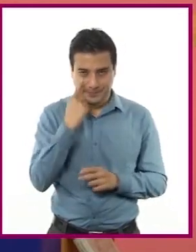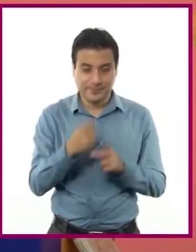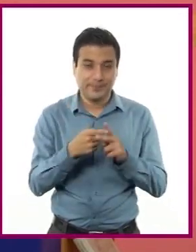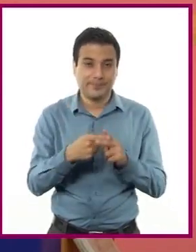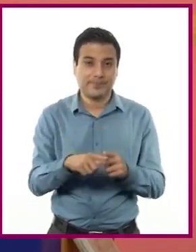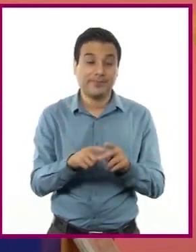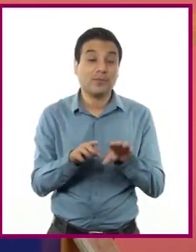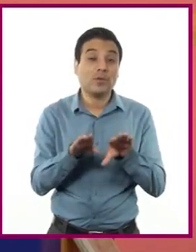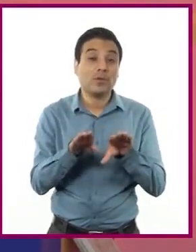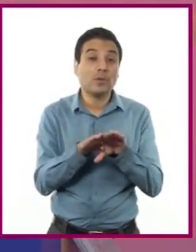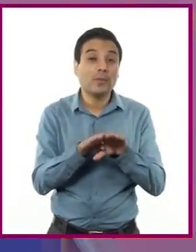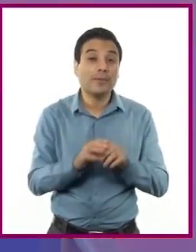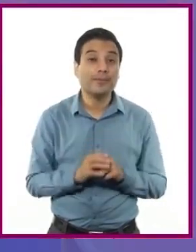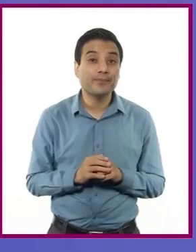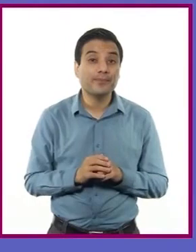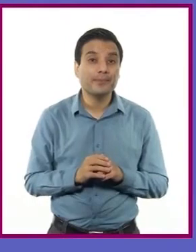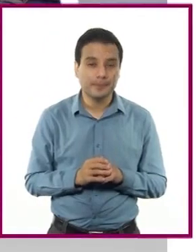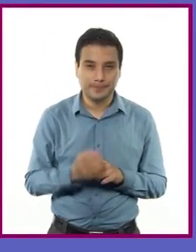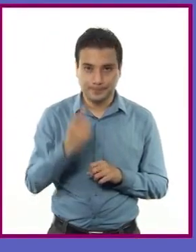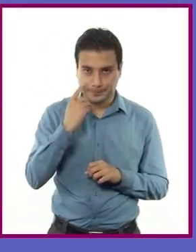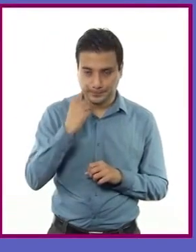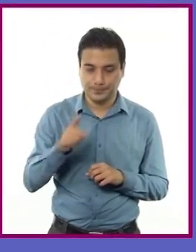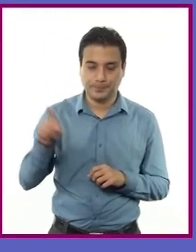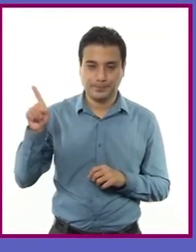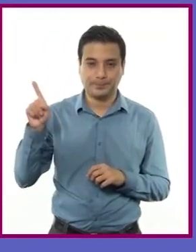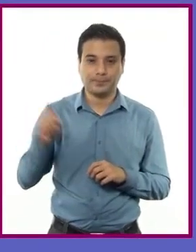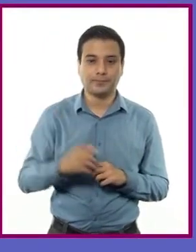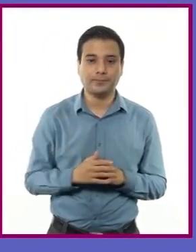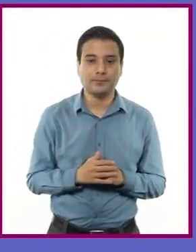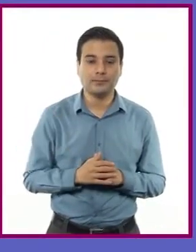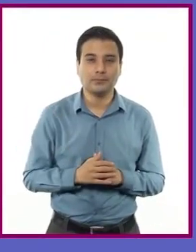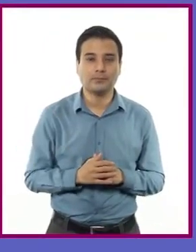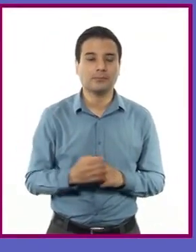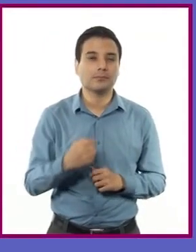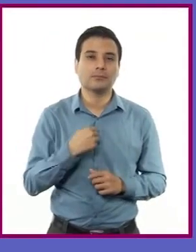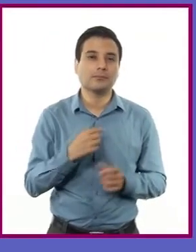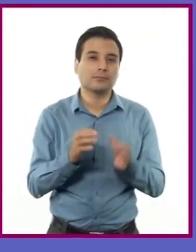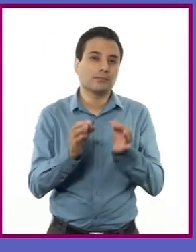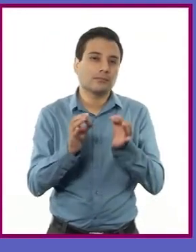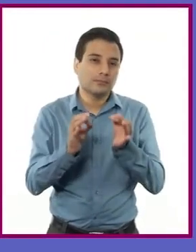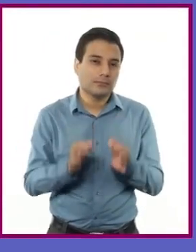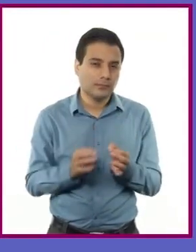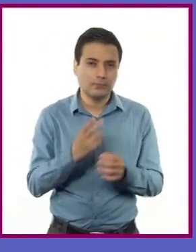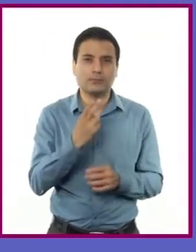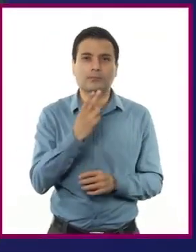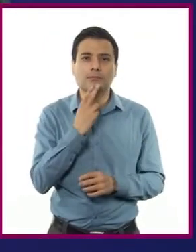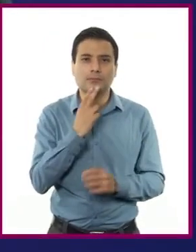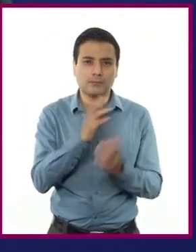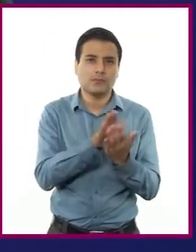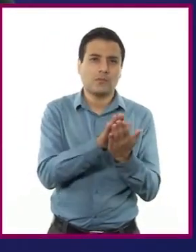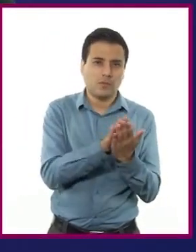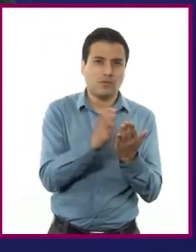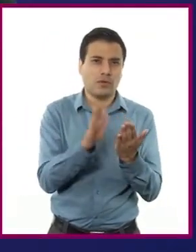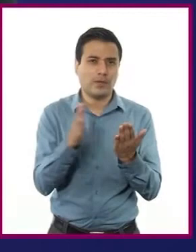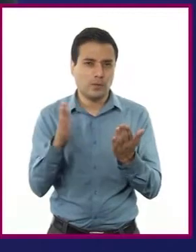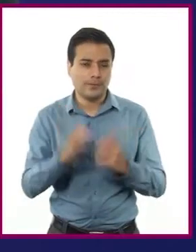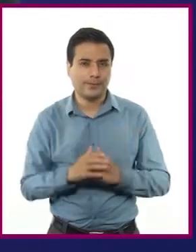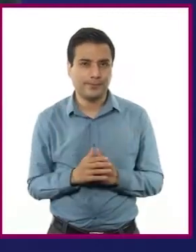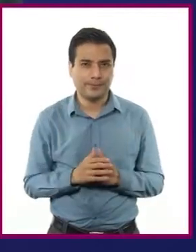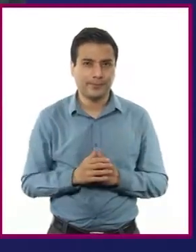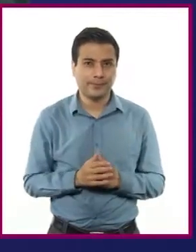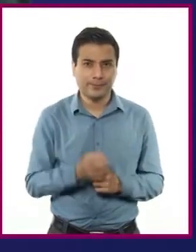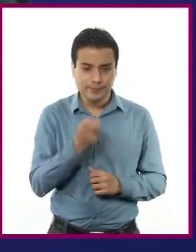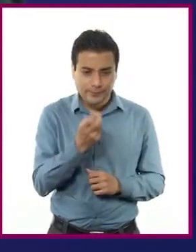Comenzaremos por definir nuestro producto. Nosotros trabajaremos con un folleto. Este folleto